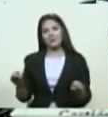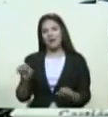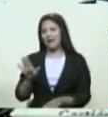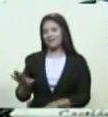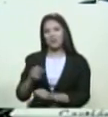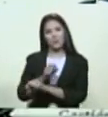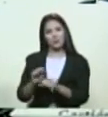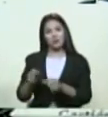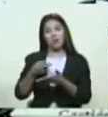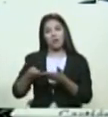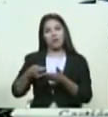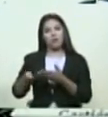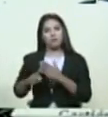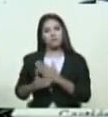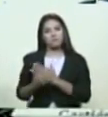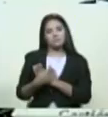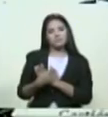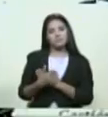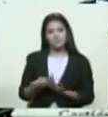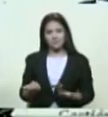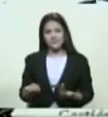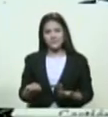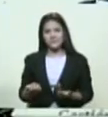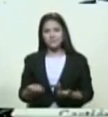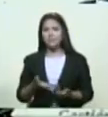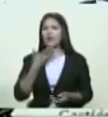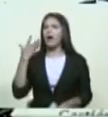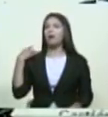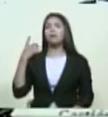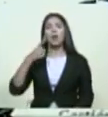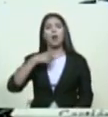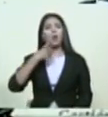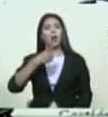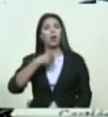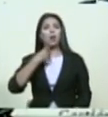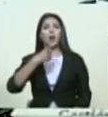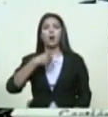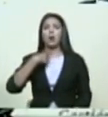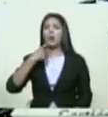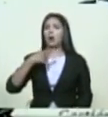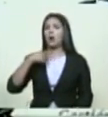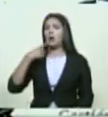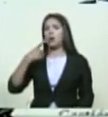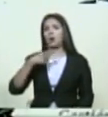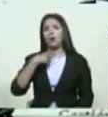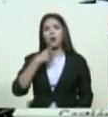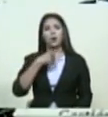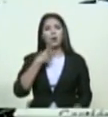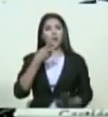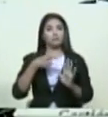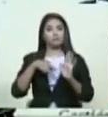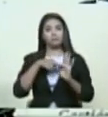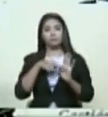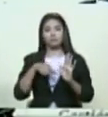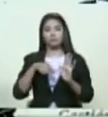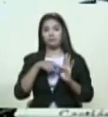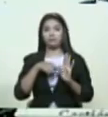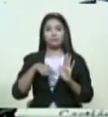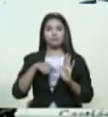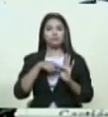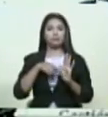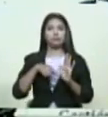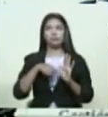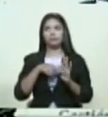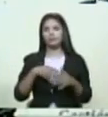Una cosa es lo que se hablaba en los discursos retóricos, pomposos, pomposos, llenos de